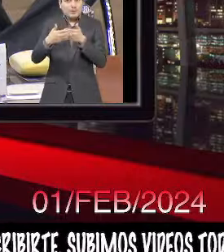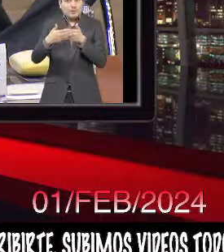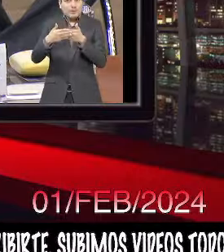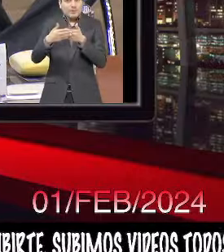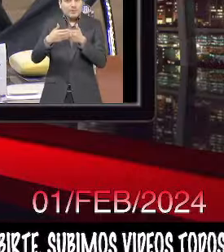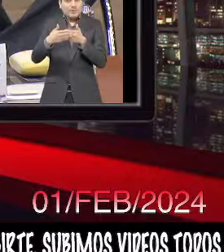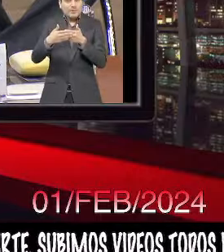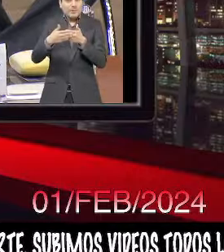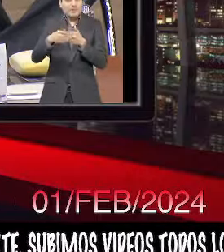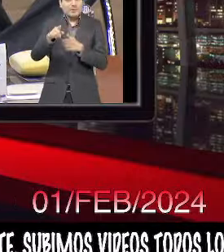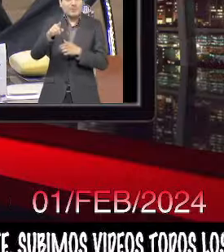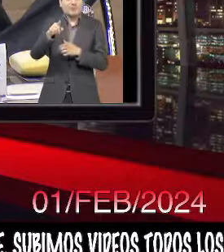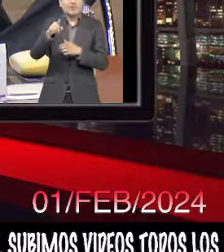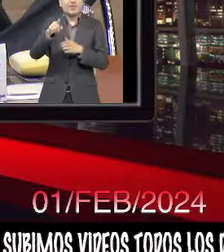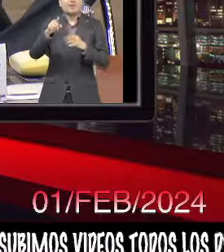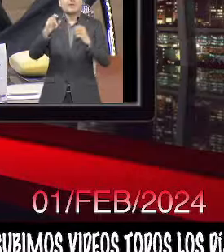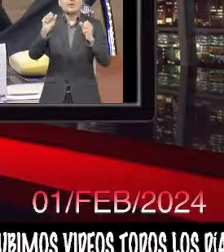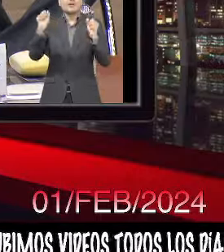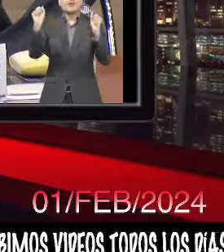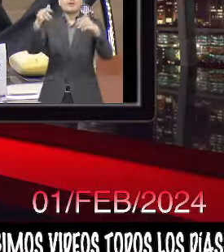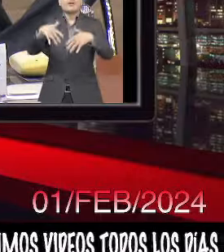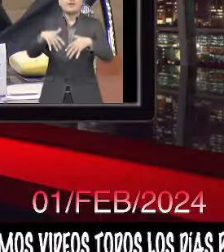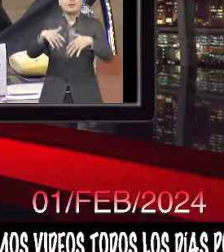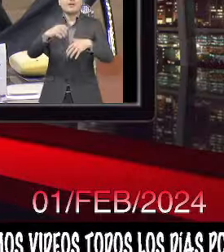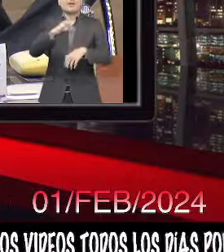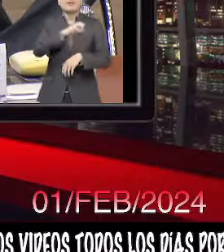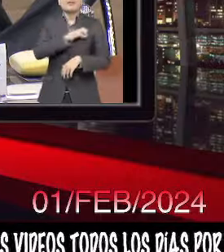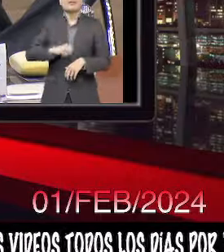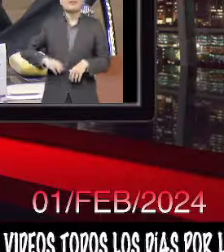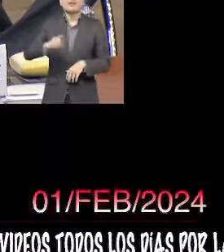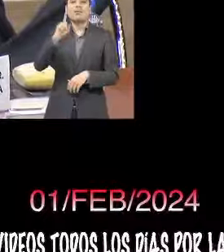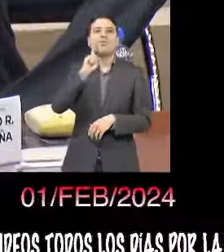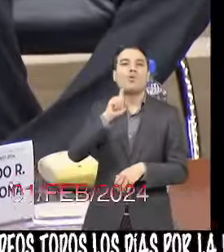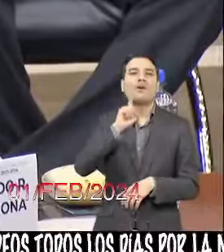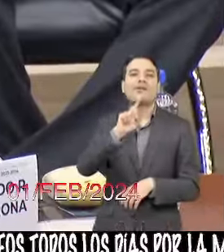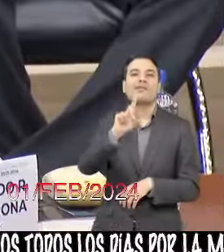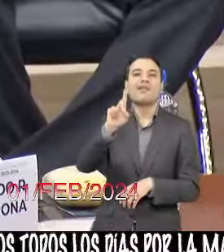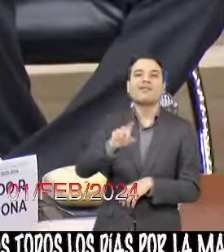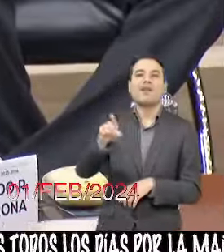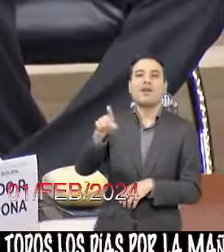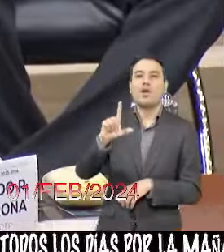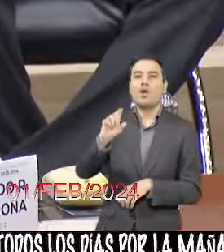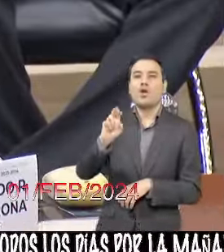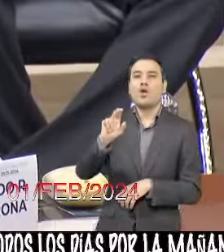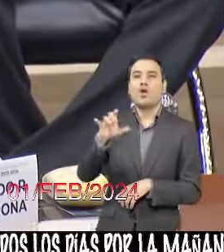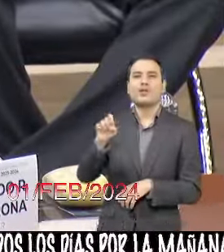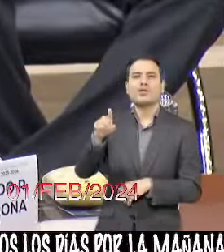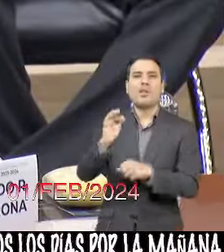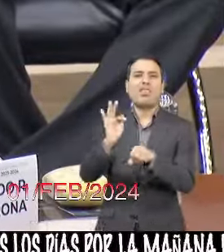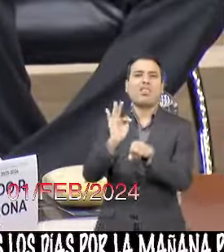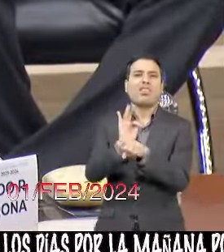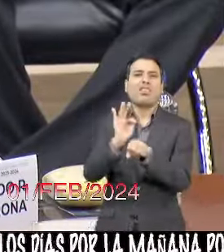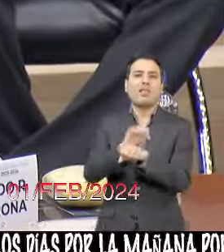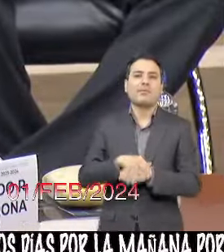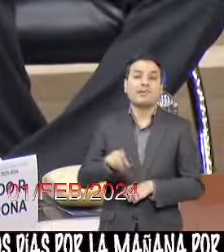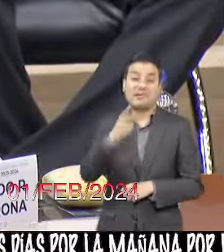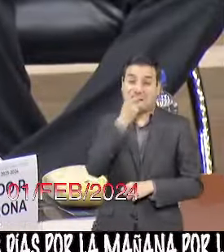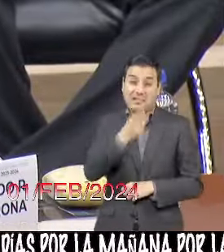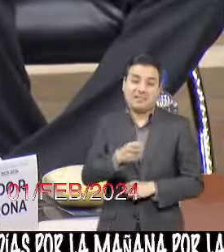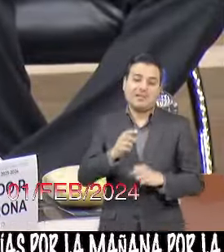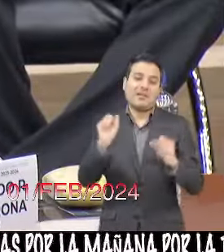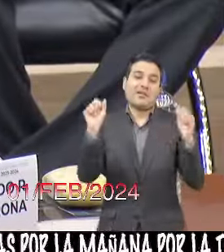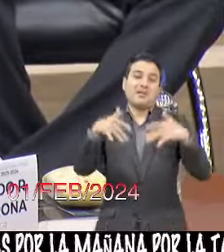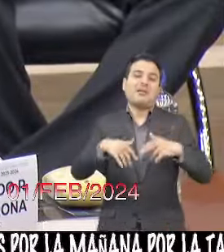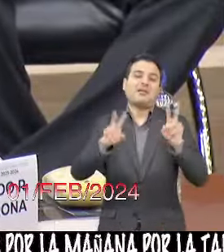candidata del Frente Guango de derecha, en un acto en supuesta defensa de la democracia que no tiene nada que ver con ello.